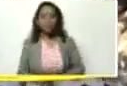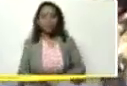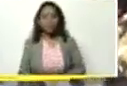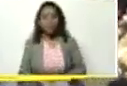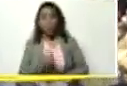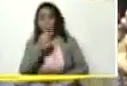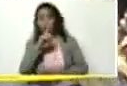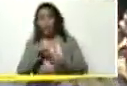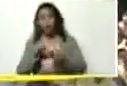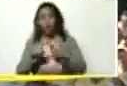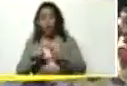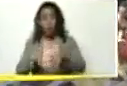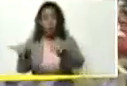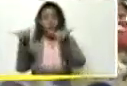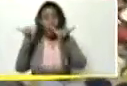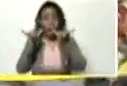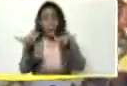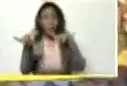Bueno, entonces por la misma,